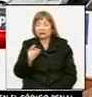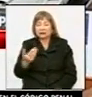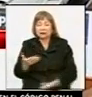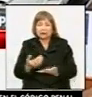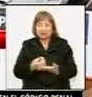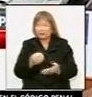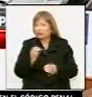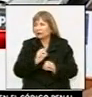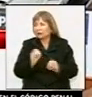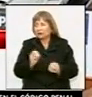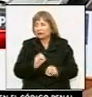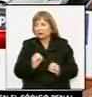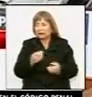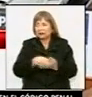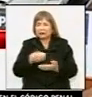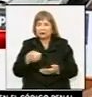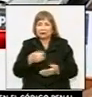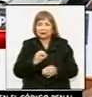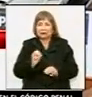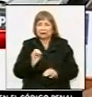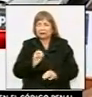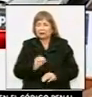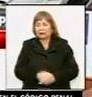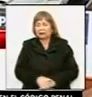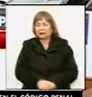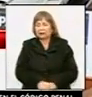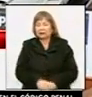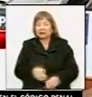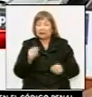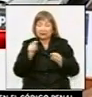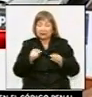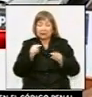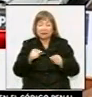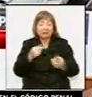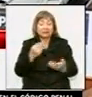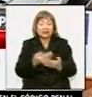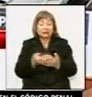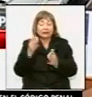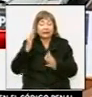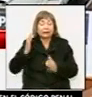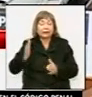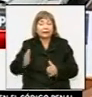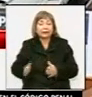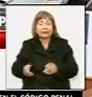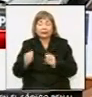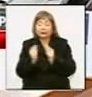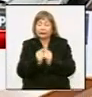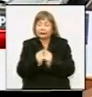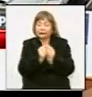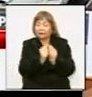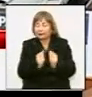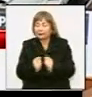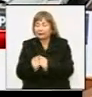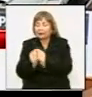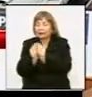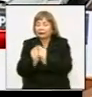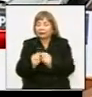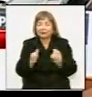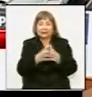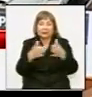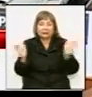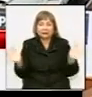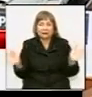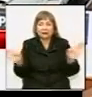no señor, pero chayina manchayara montique, ladrón mantajae cachaygozón, sierra huecha